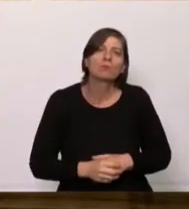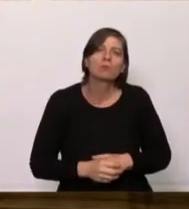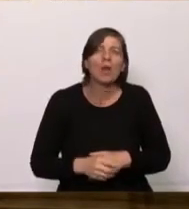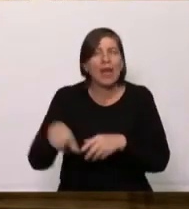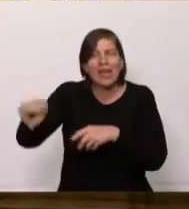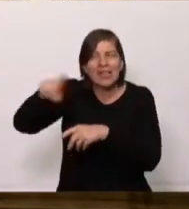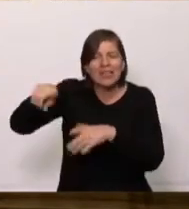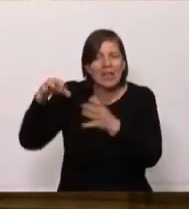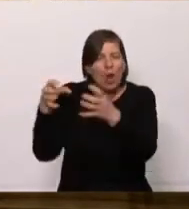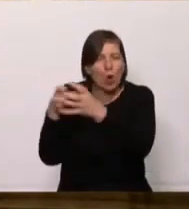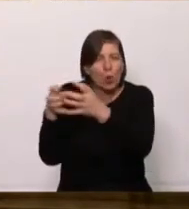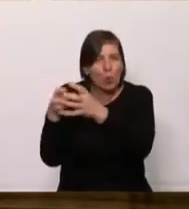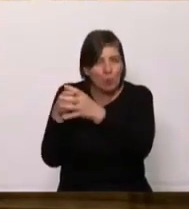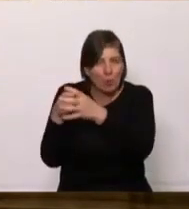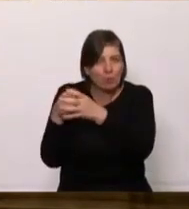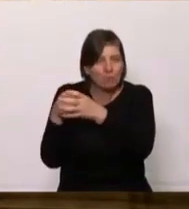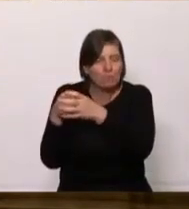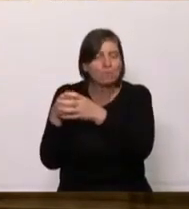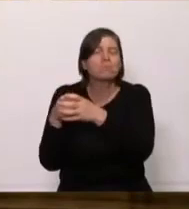Los fariseos